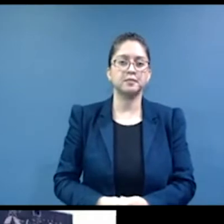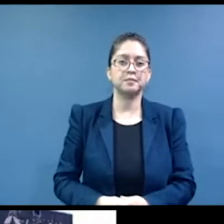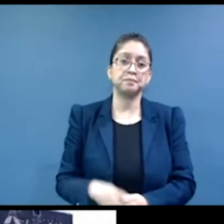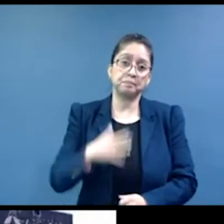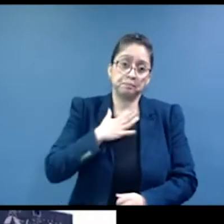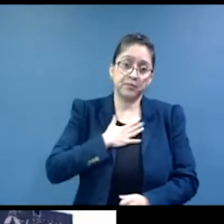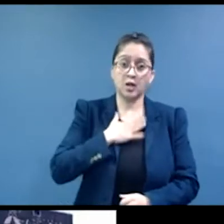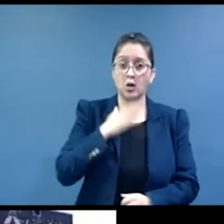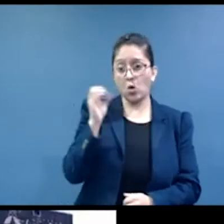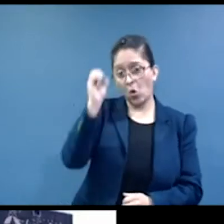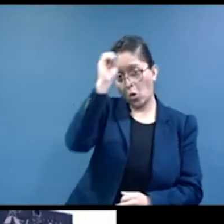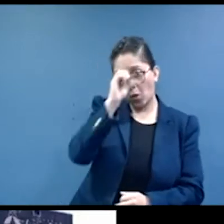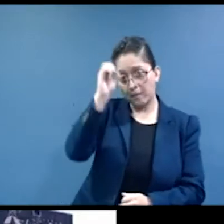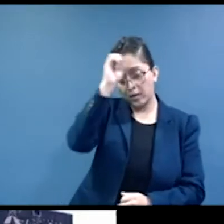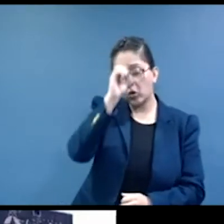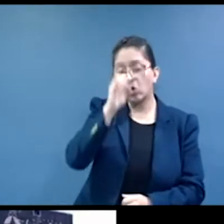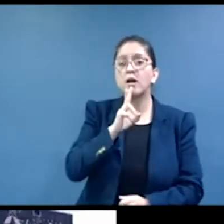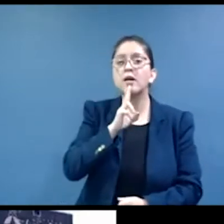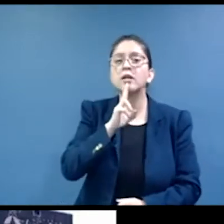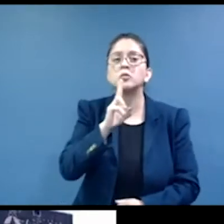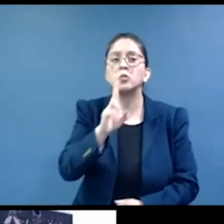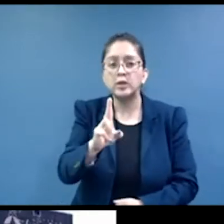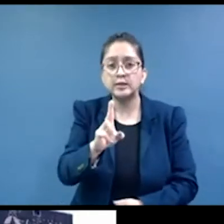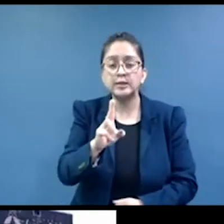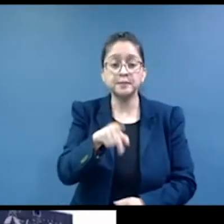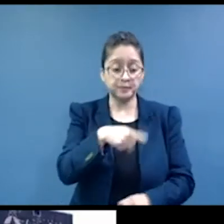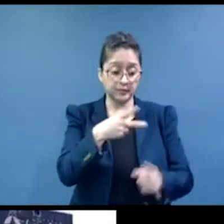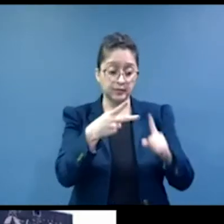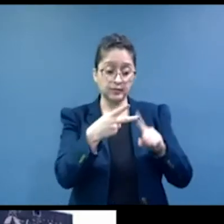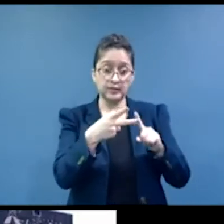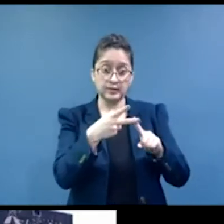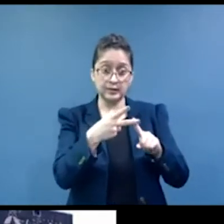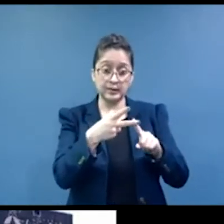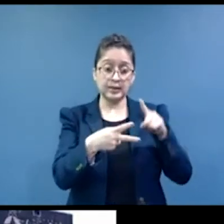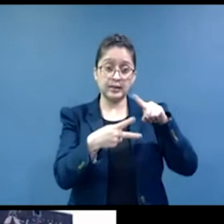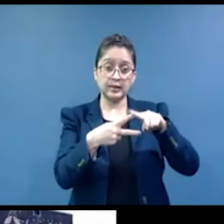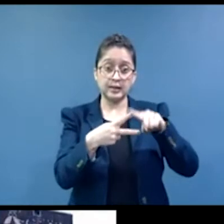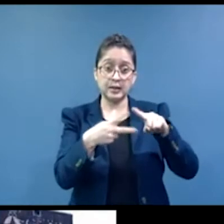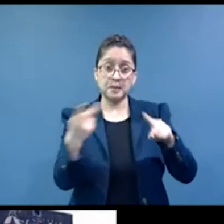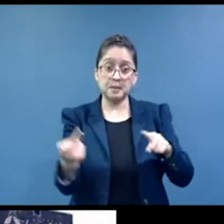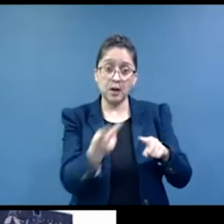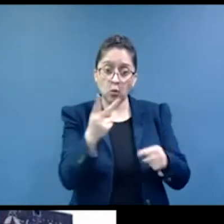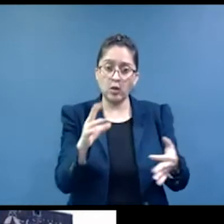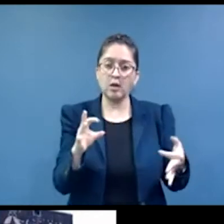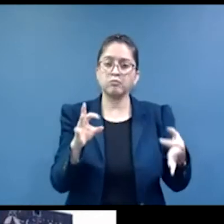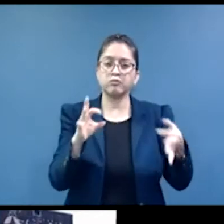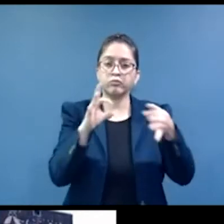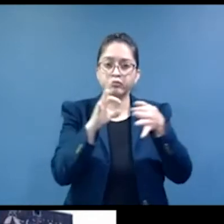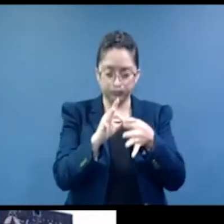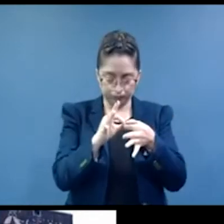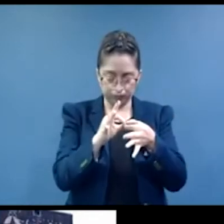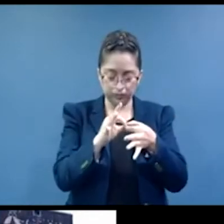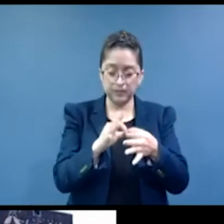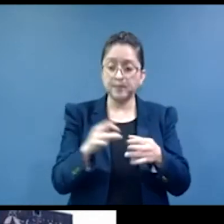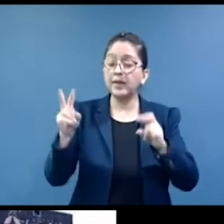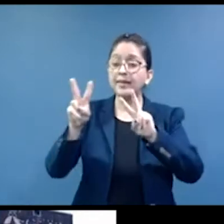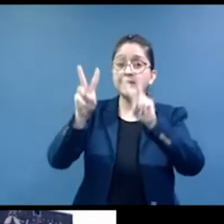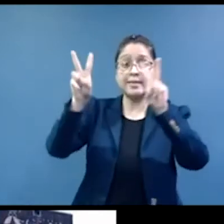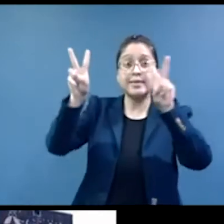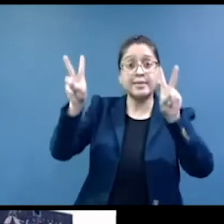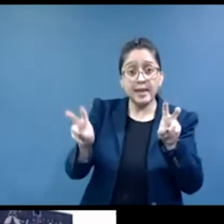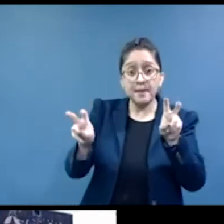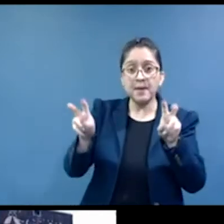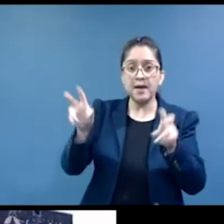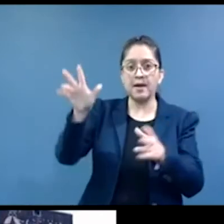pregunta, porque creo que va muy de la mano de la primera. El gran reto que tenemos en materia legislativa y de